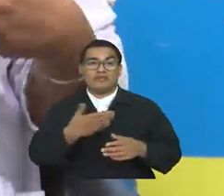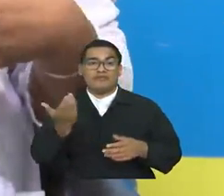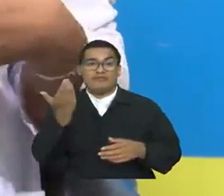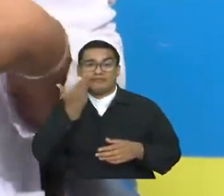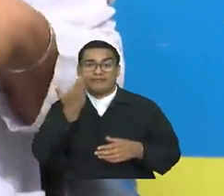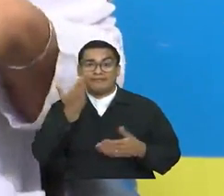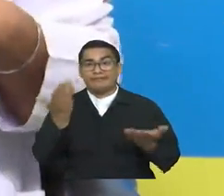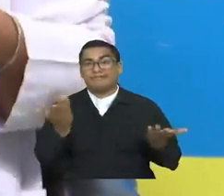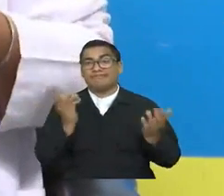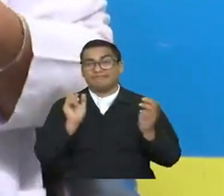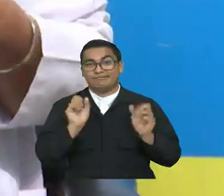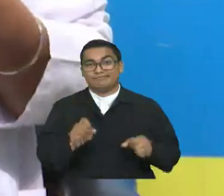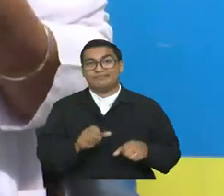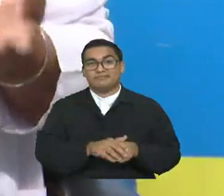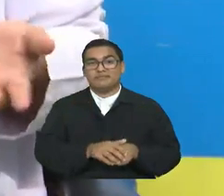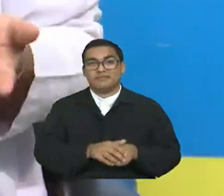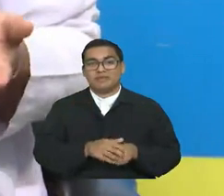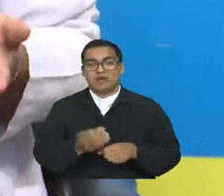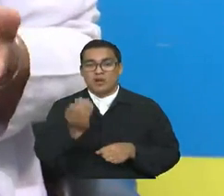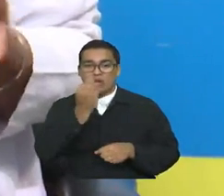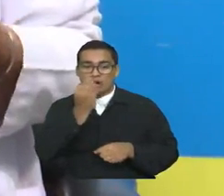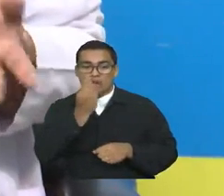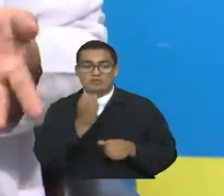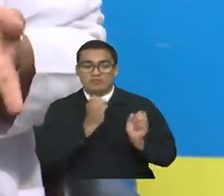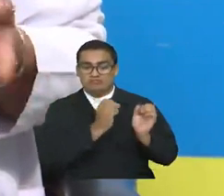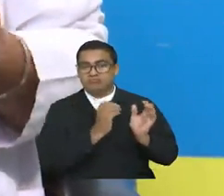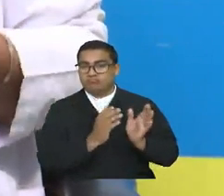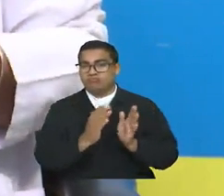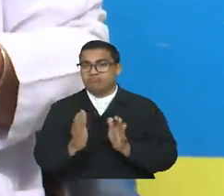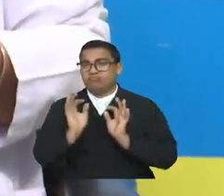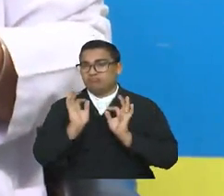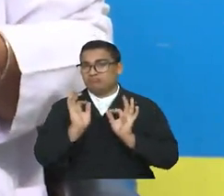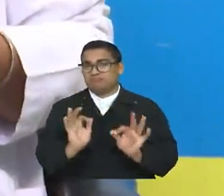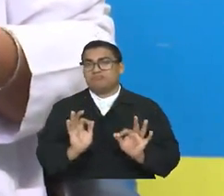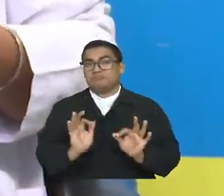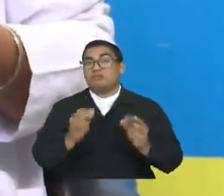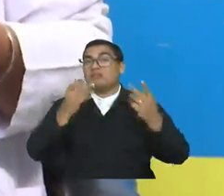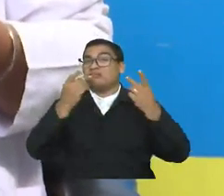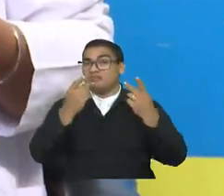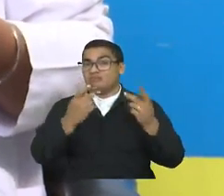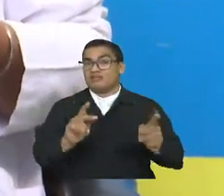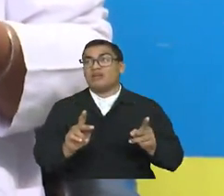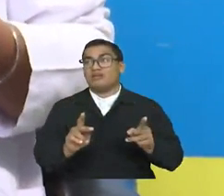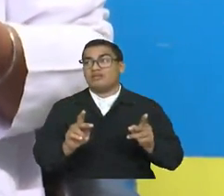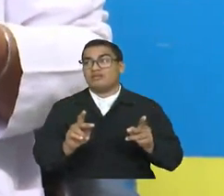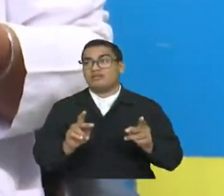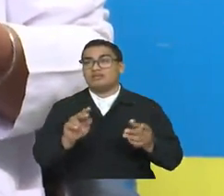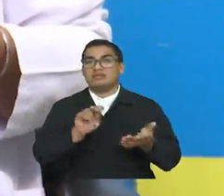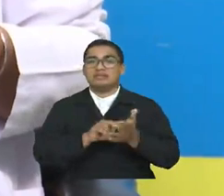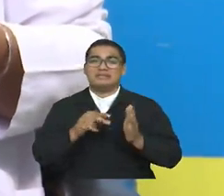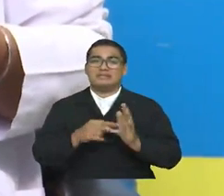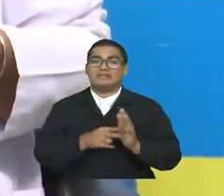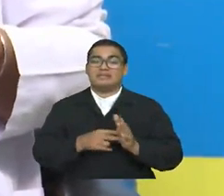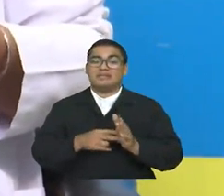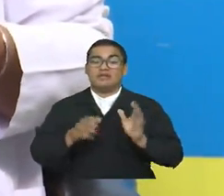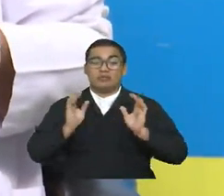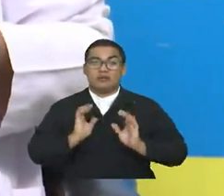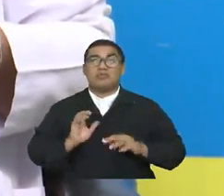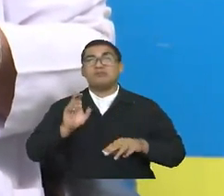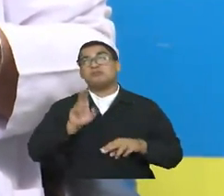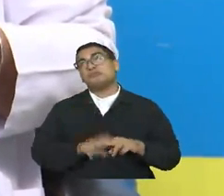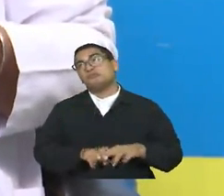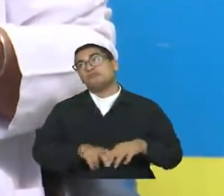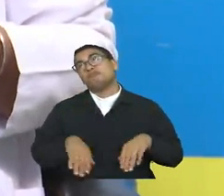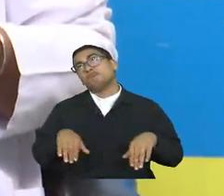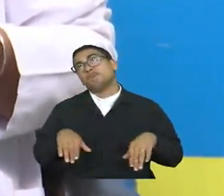estoy comiendo, si bien es cierto, no estoy comiendo tan mal, por decirte, pero pues hay energía que requiero sacar,